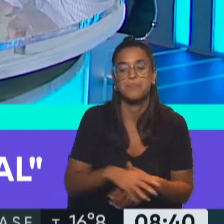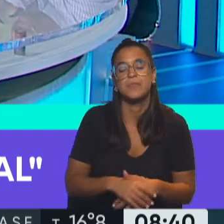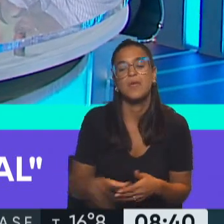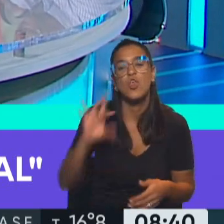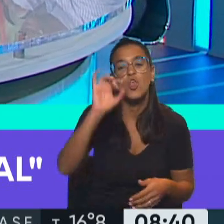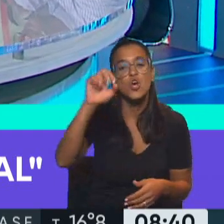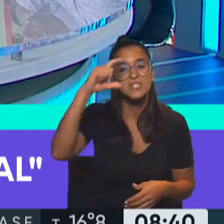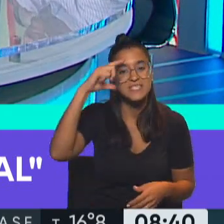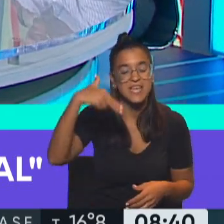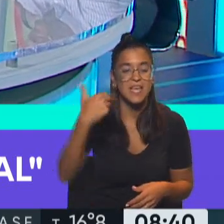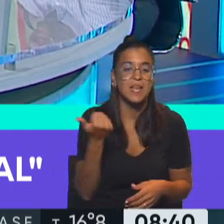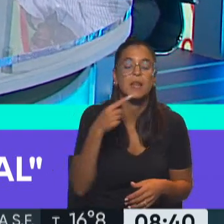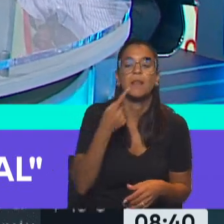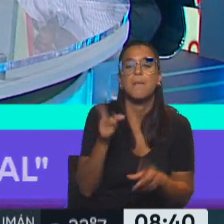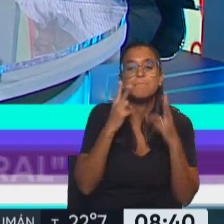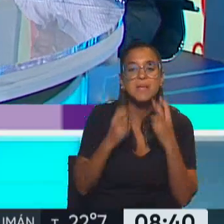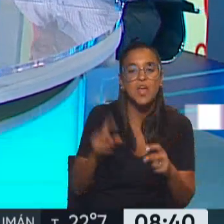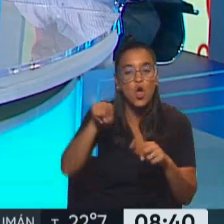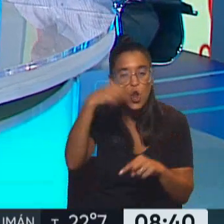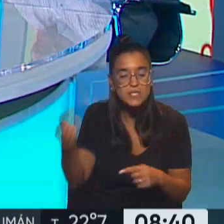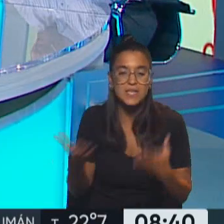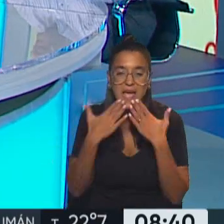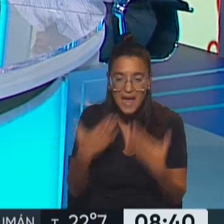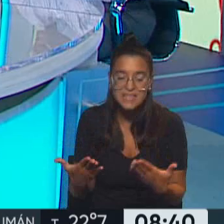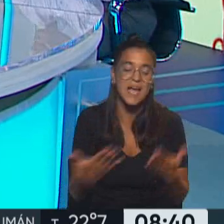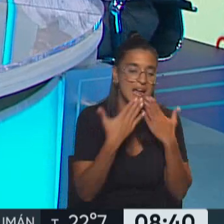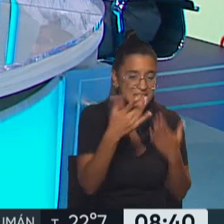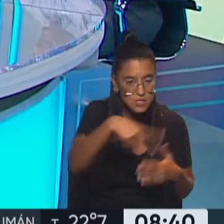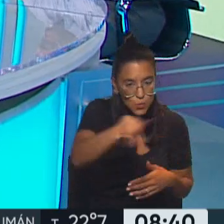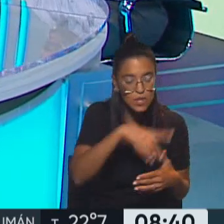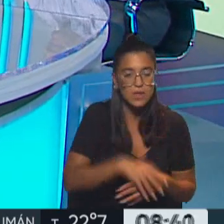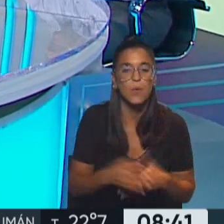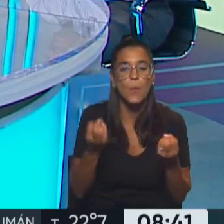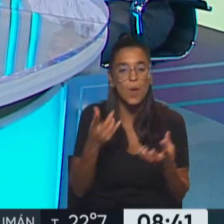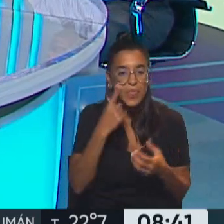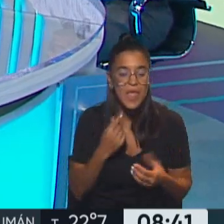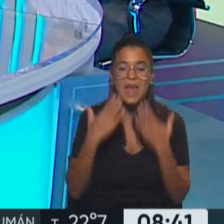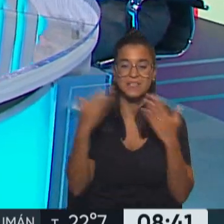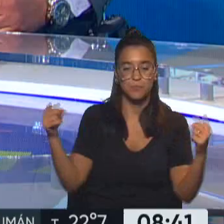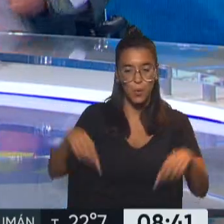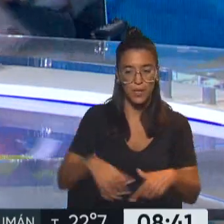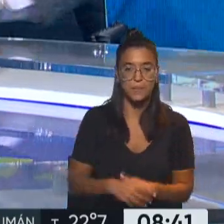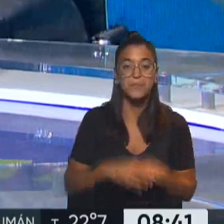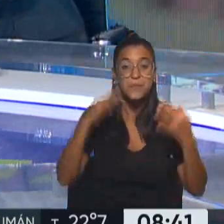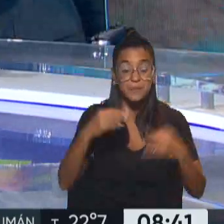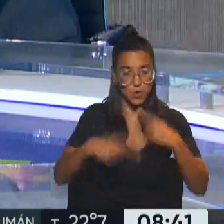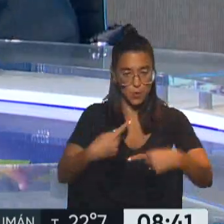Guillermo Docena, investigador principal del CONICET. Siempre es un gusto escucharlo. Bueno, muchas gracias a ustedes. Buen día. Gracias por haber venido. Bien, continuamos.